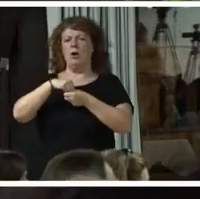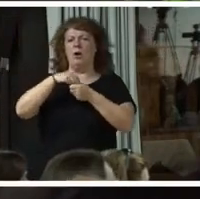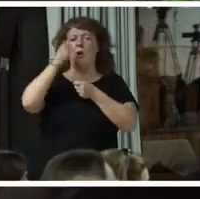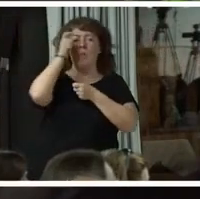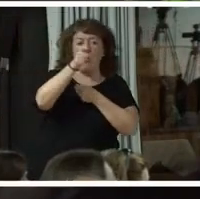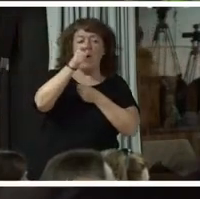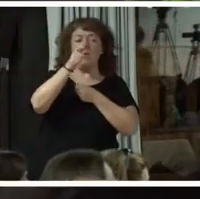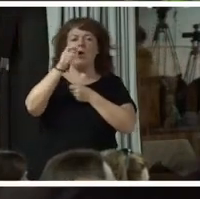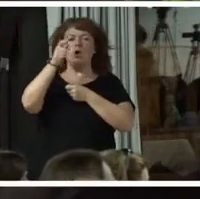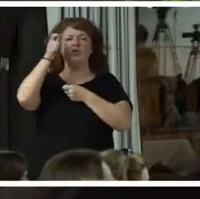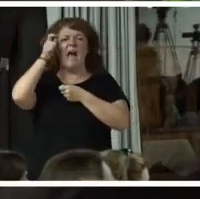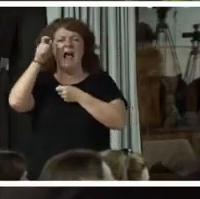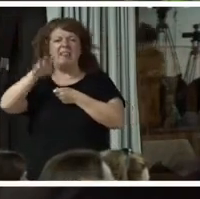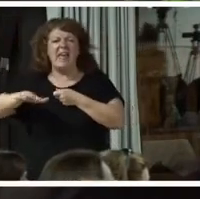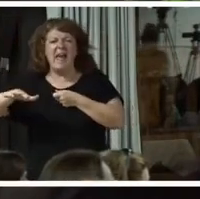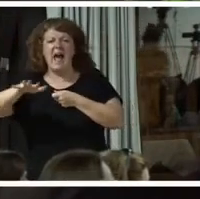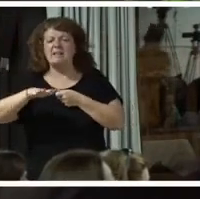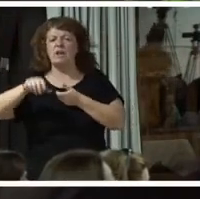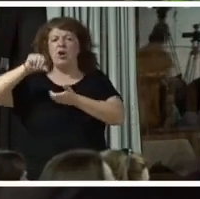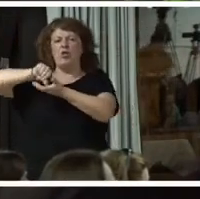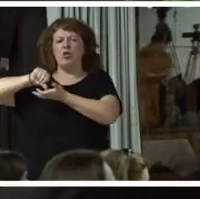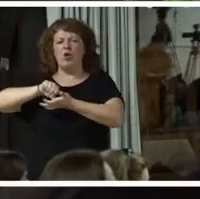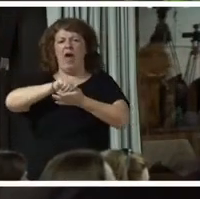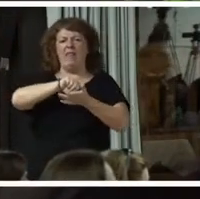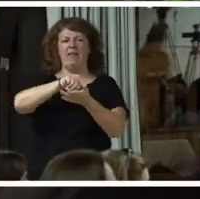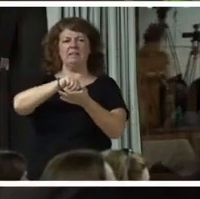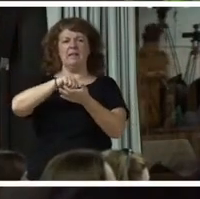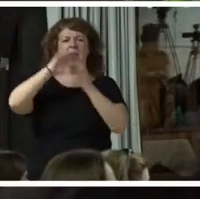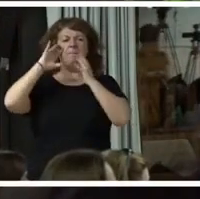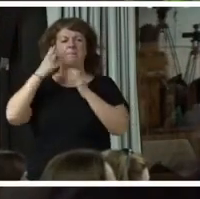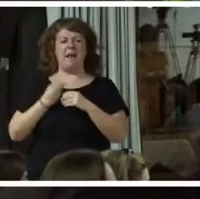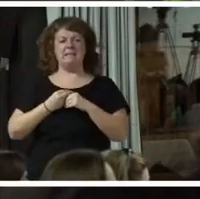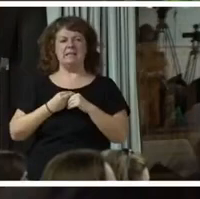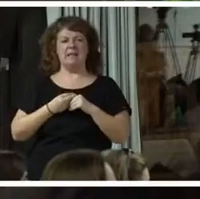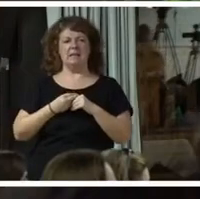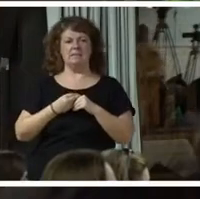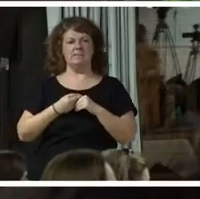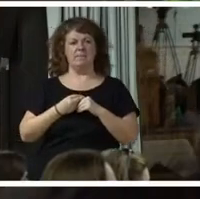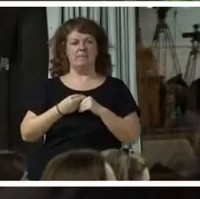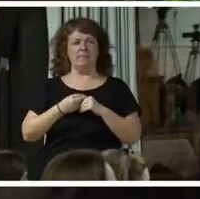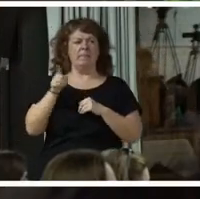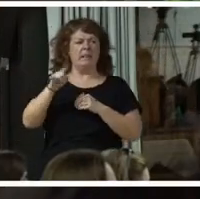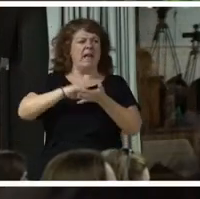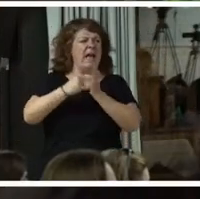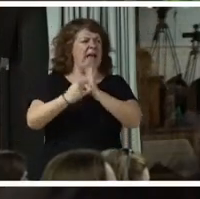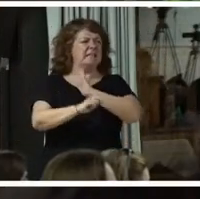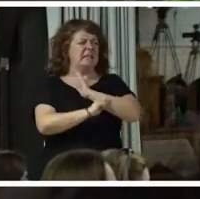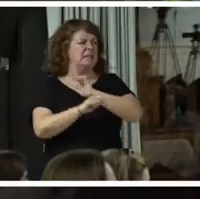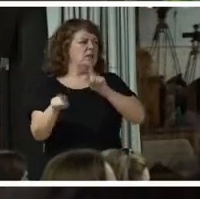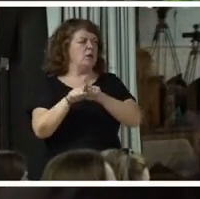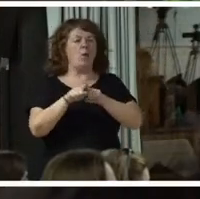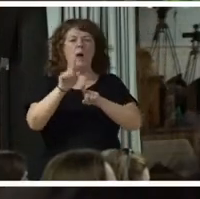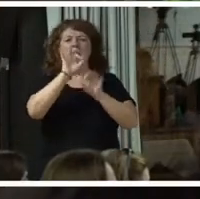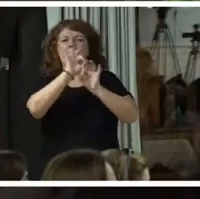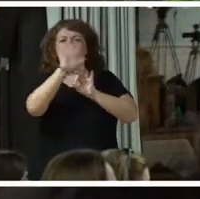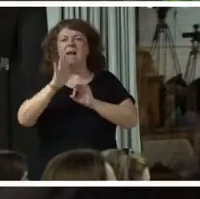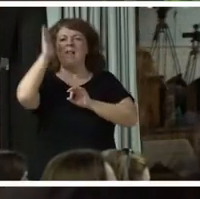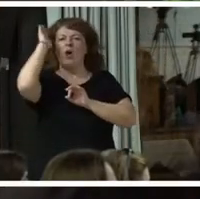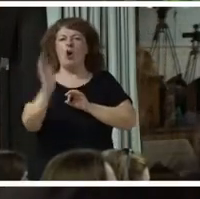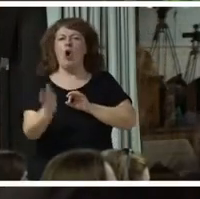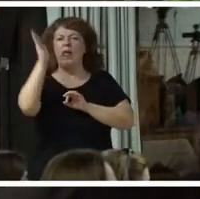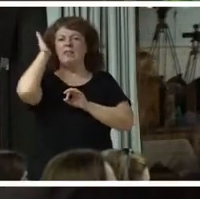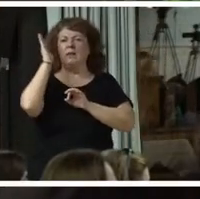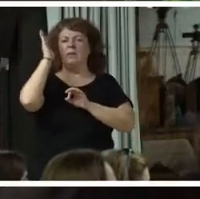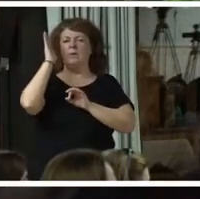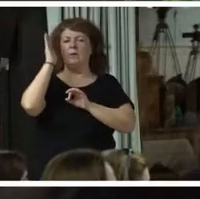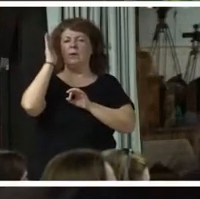aldeas de las ciudades palestinas es una táctica en la cual eh es una especie de castigo colectivo hacia